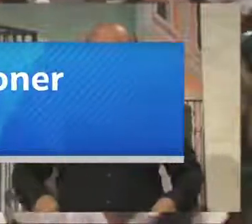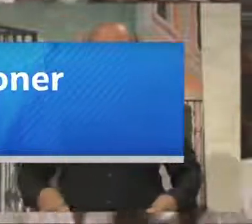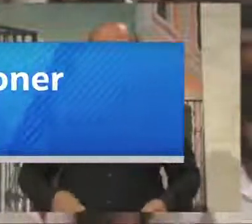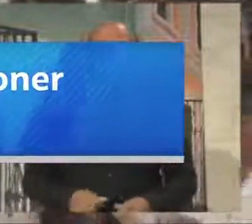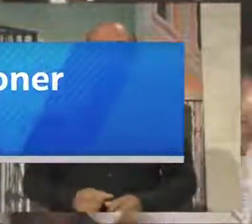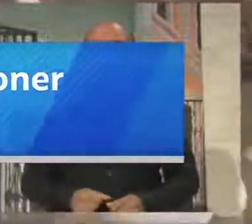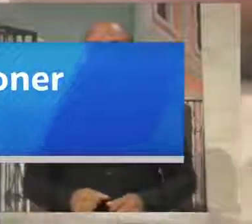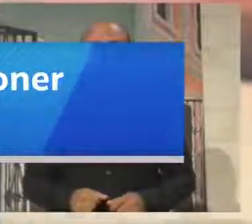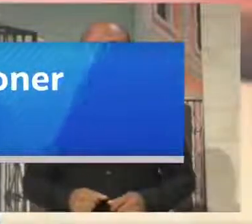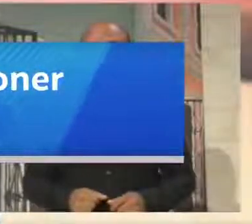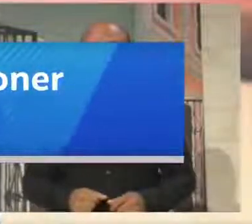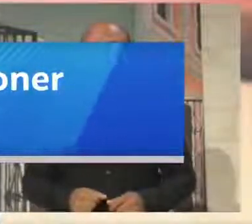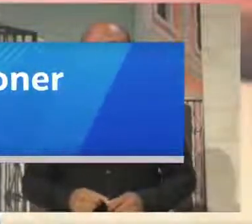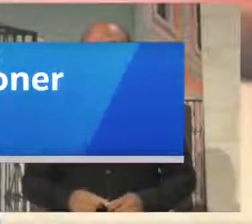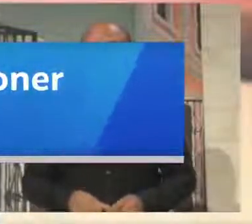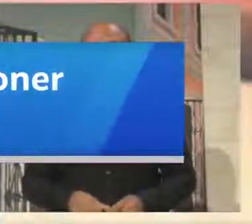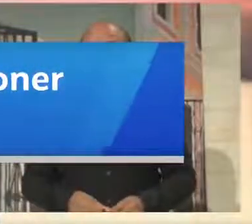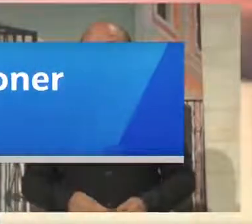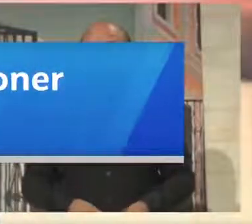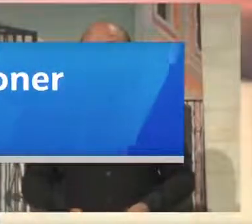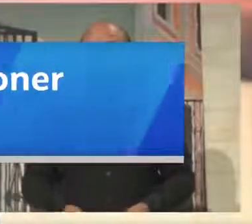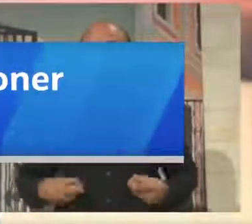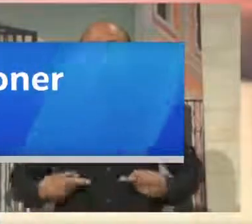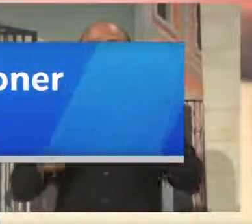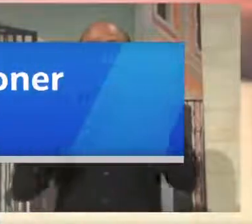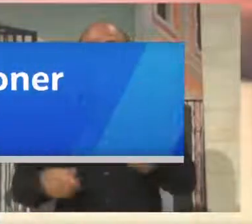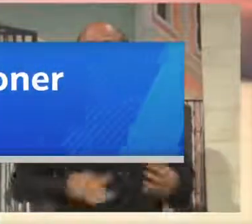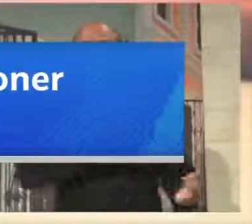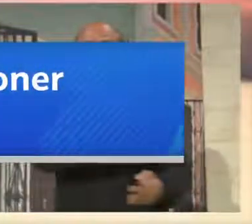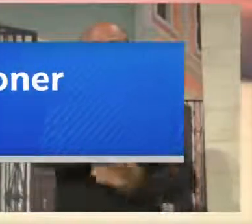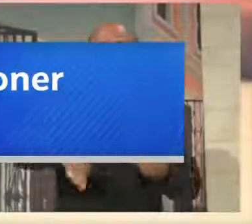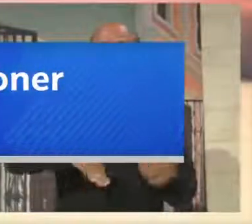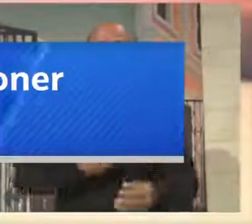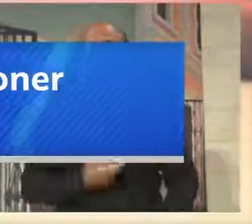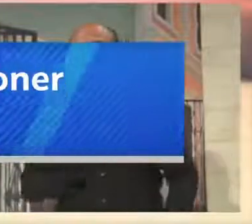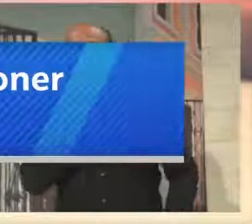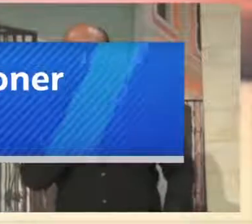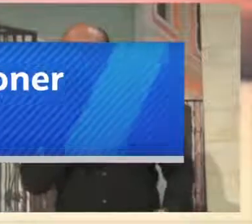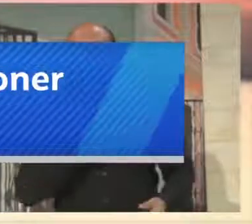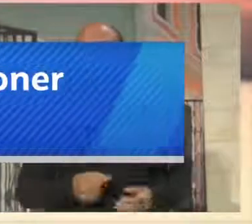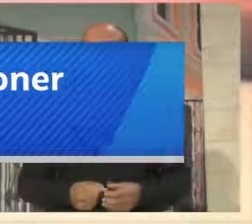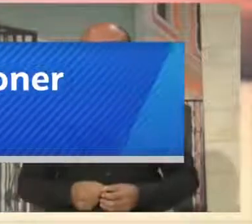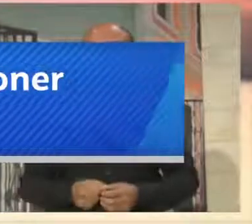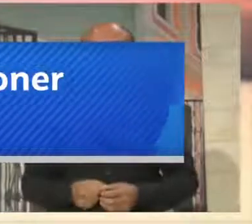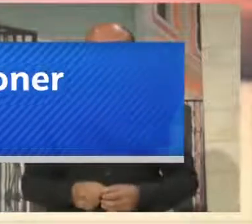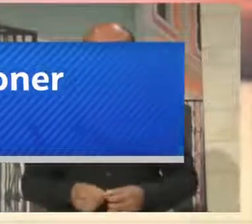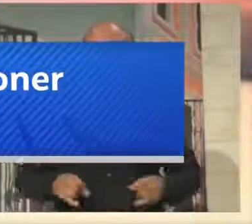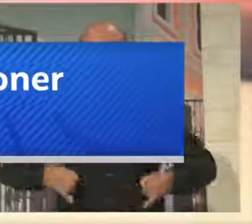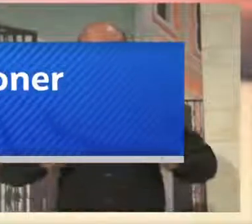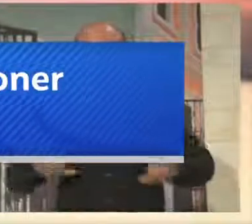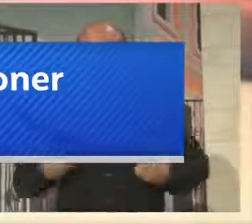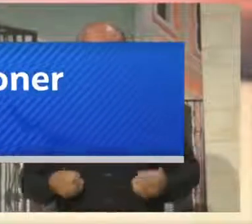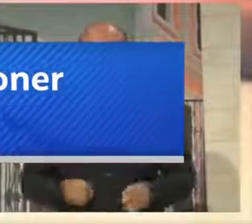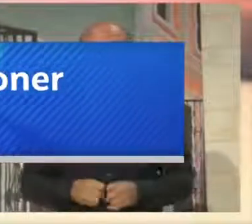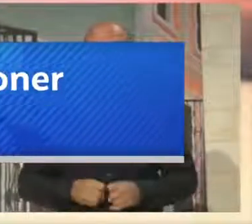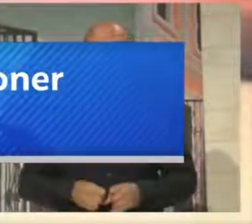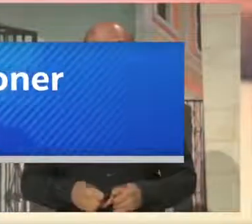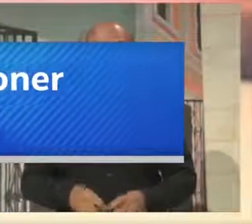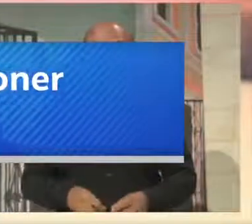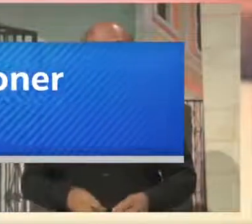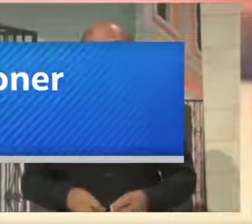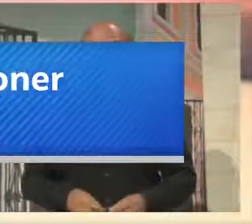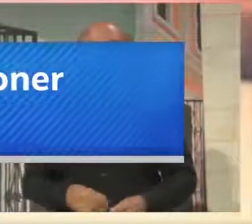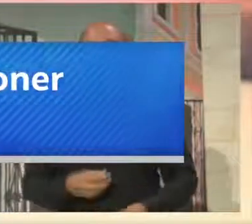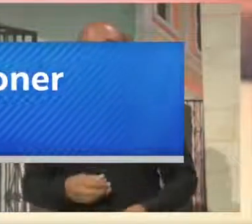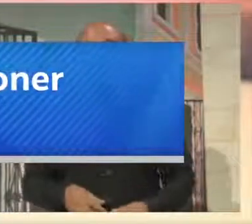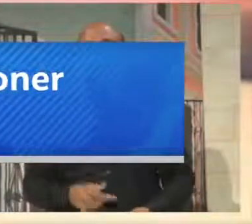lo dice el eslogan, es comparte una sonrisa. Con el simple hecho de que compartas una sonrisa, el chico ya se da por bien agradecido. Entonces, a